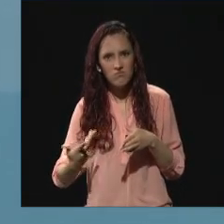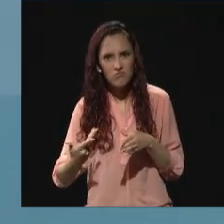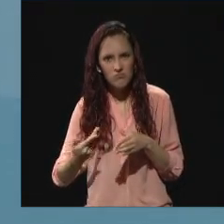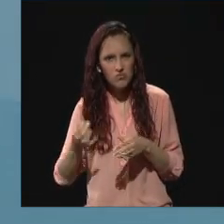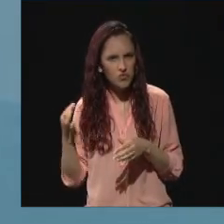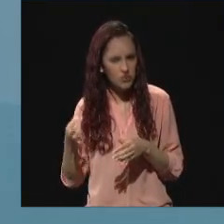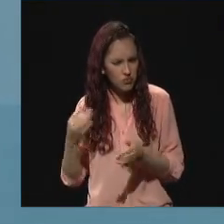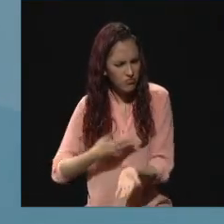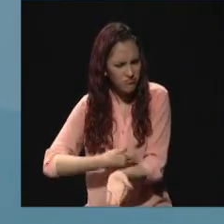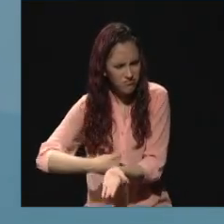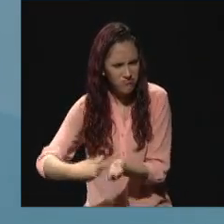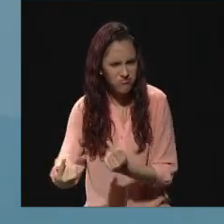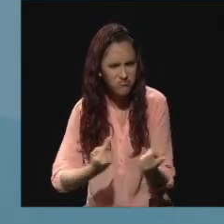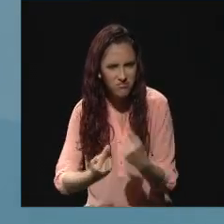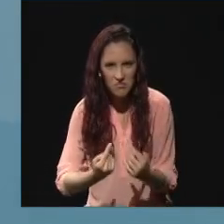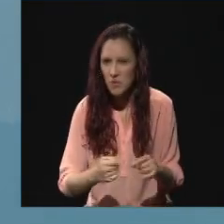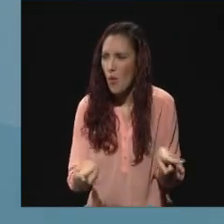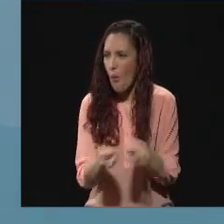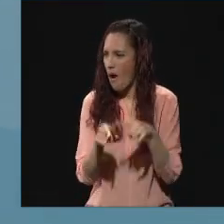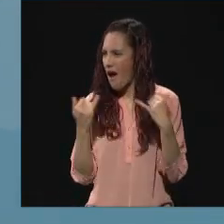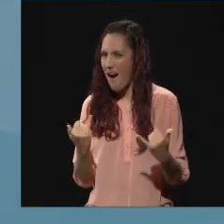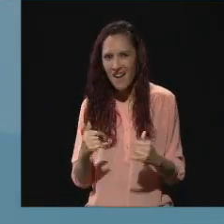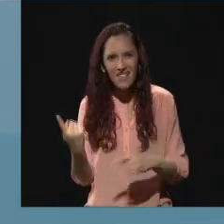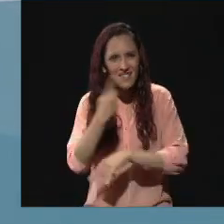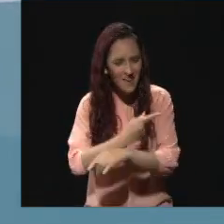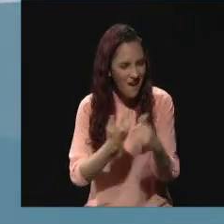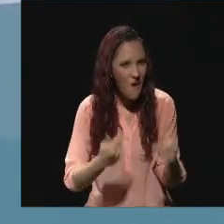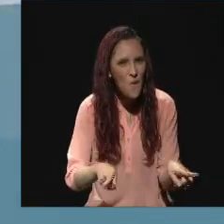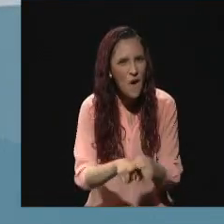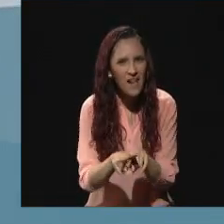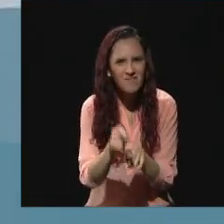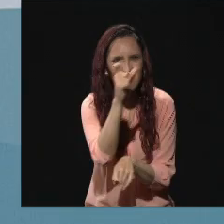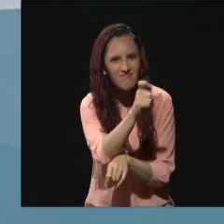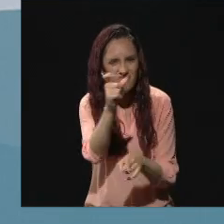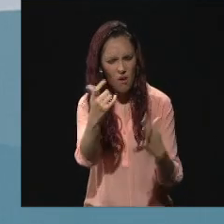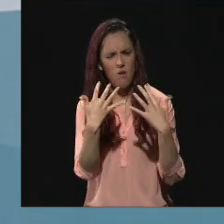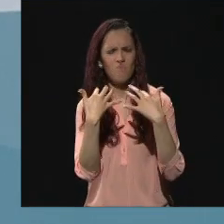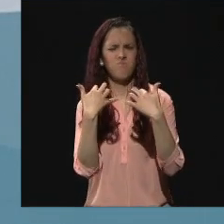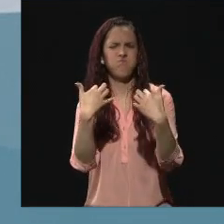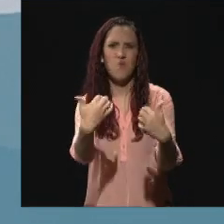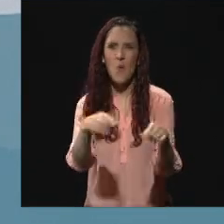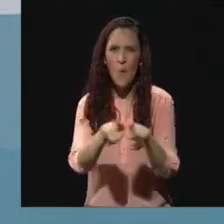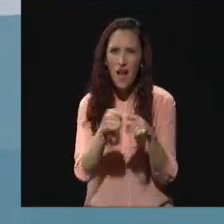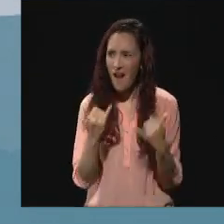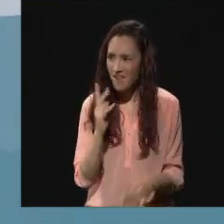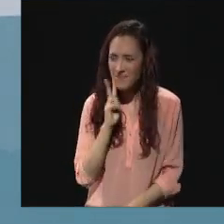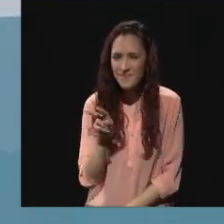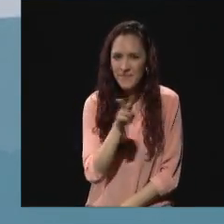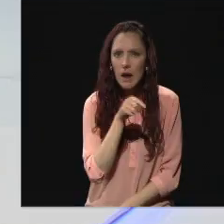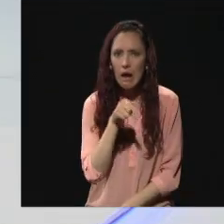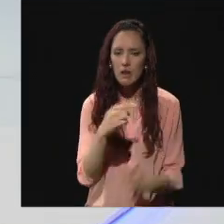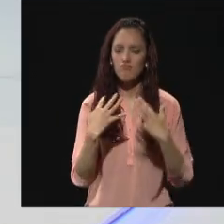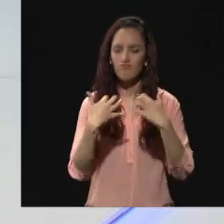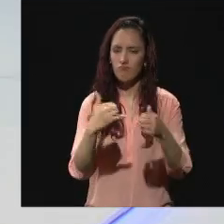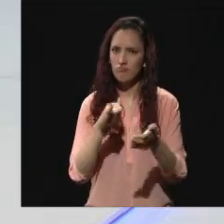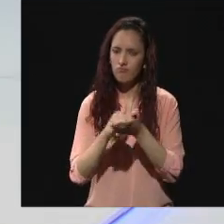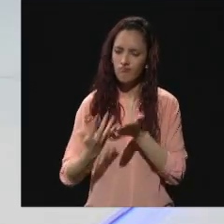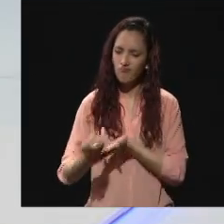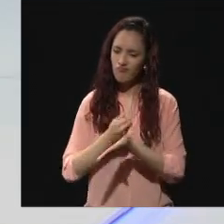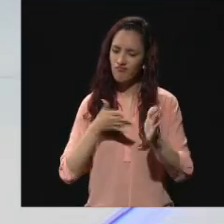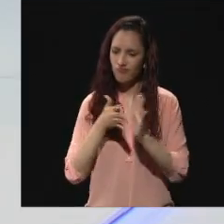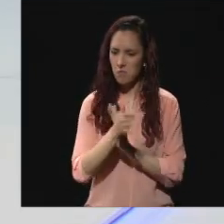caso de hoy hoy estuvieron invitados a cabo están invitados a participar directamente en esta en esta rendición de cuentas